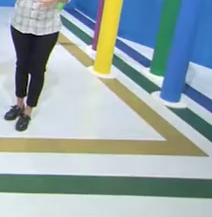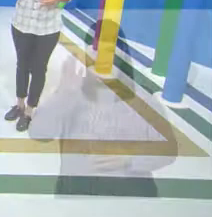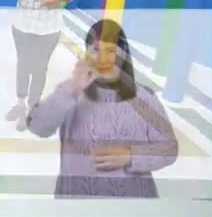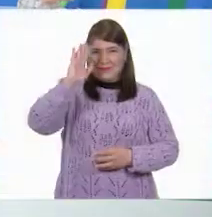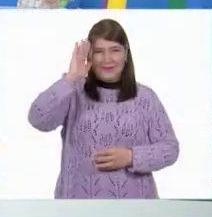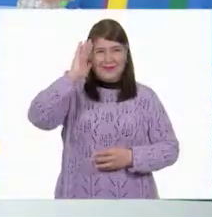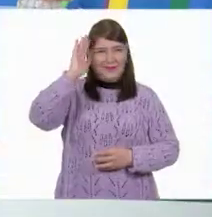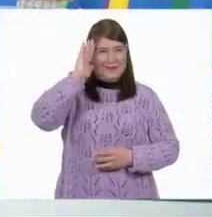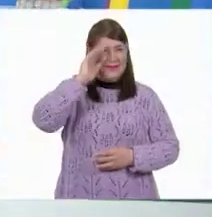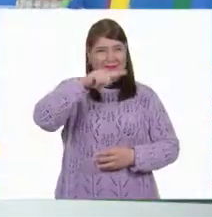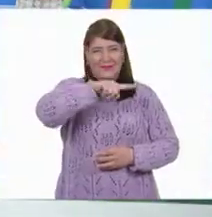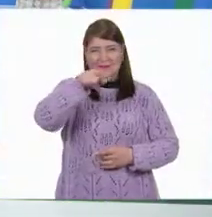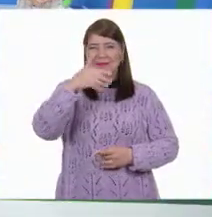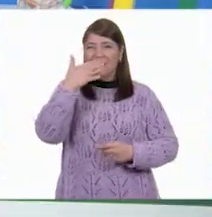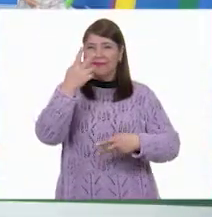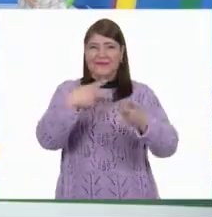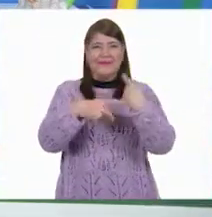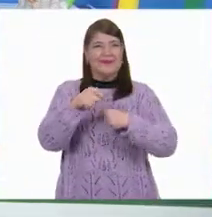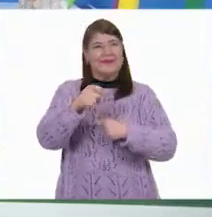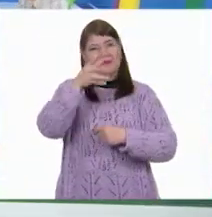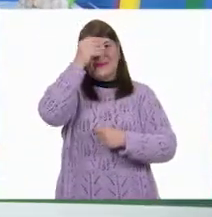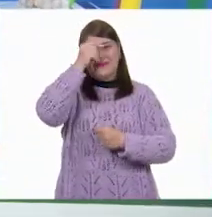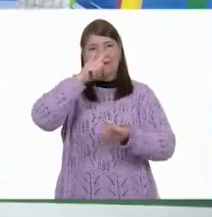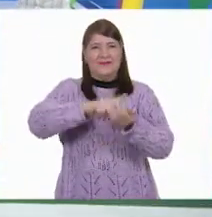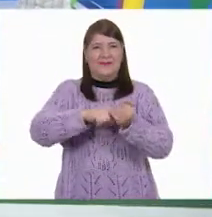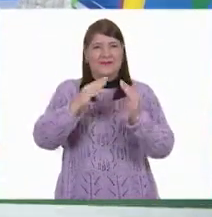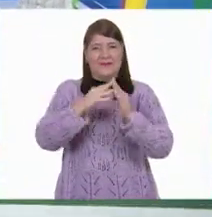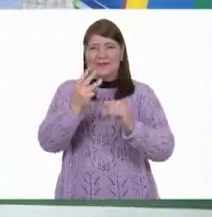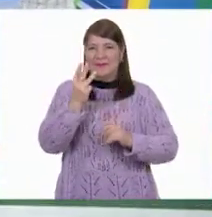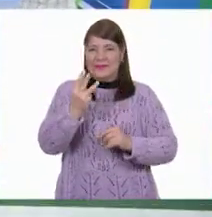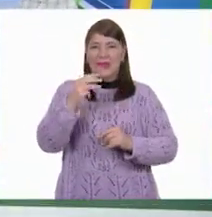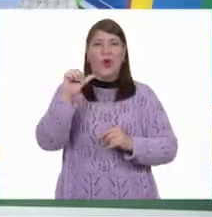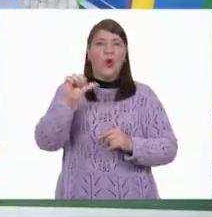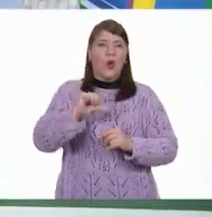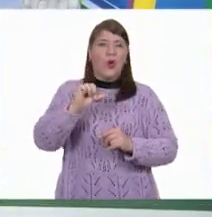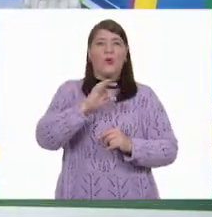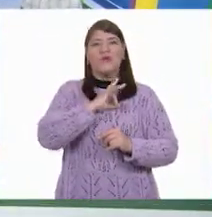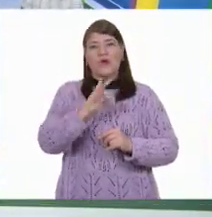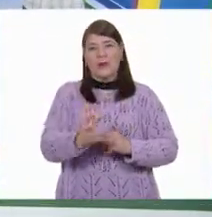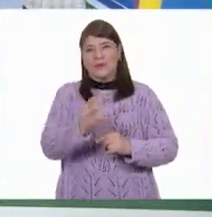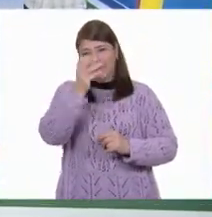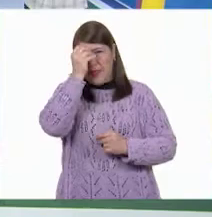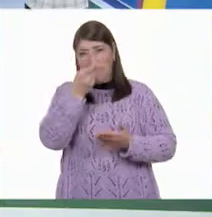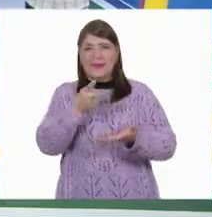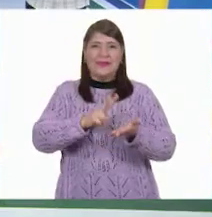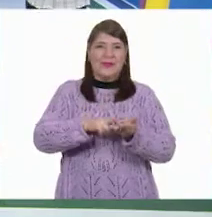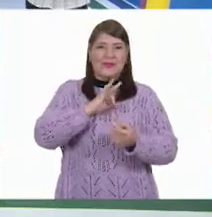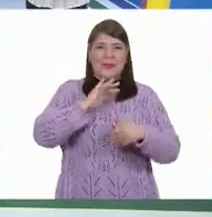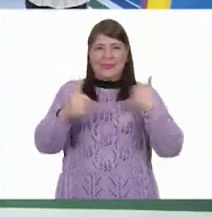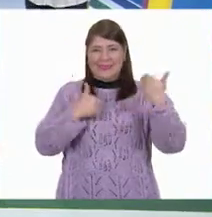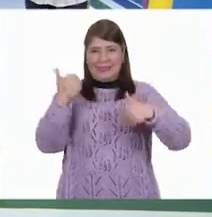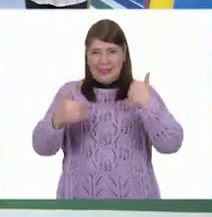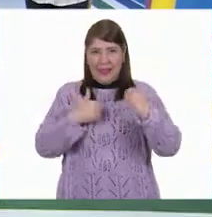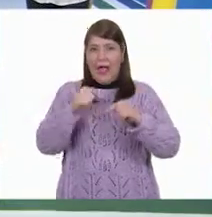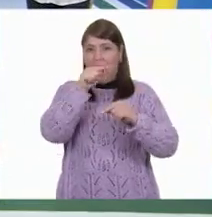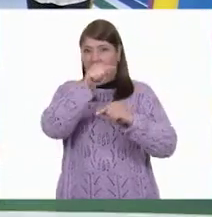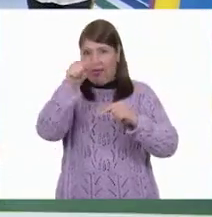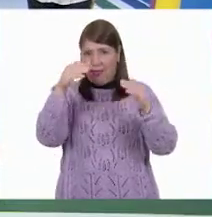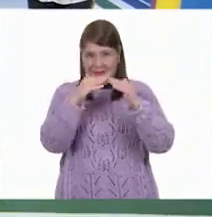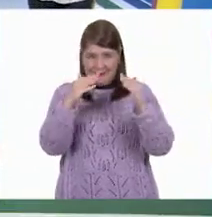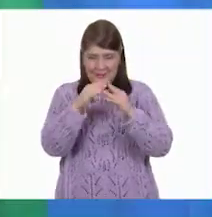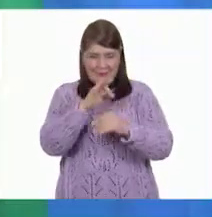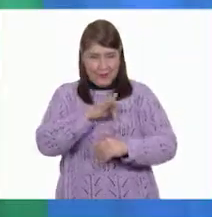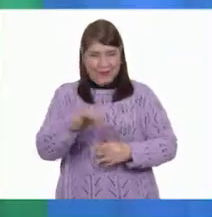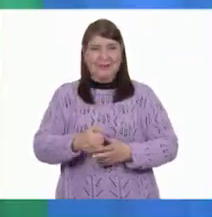Hola, hola. Bienvenidos a Aprende en Casa 3, un espacio donde vamos a aprender y a divertirnos desde nuestros